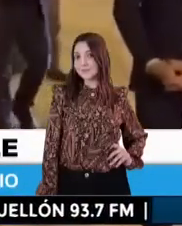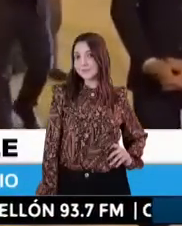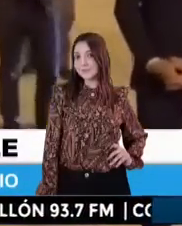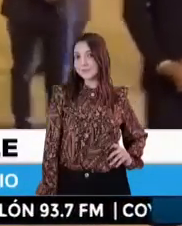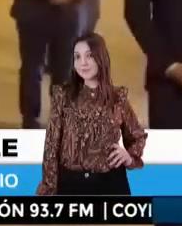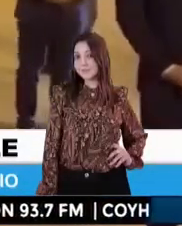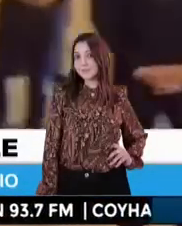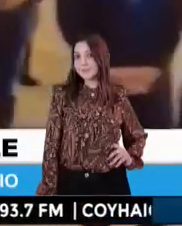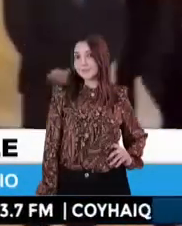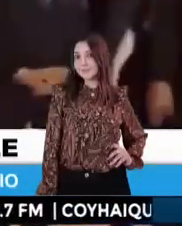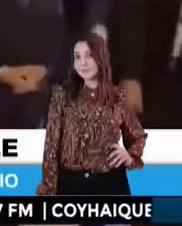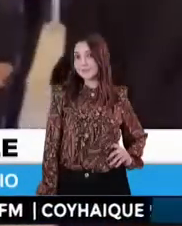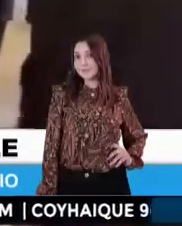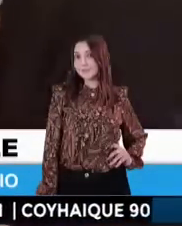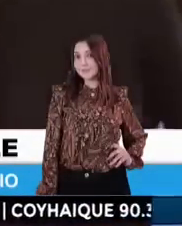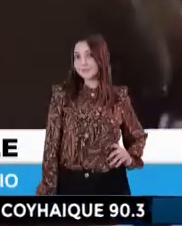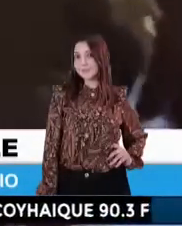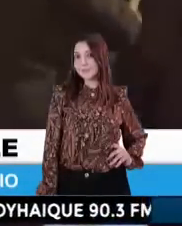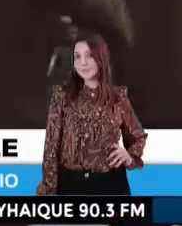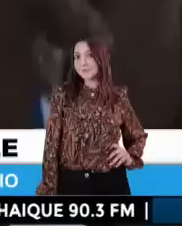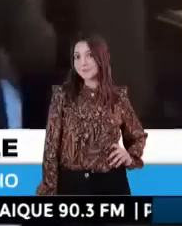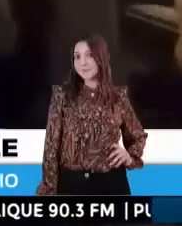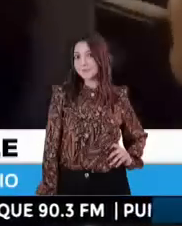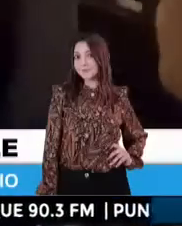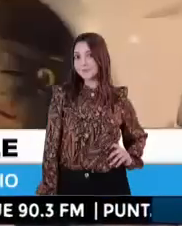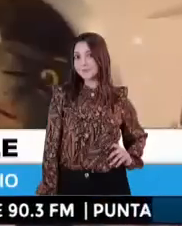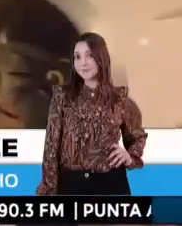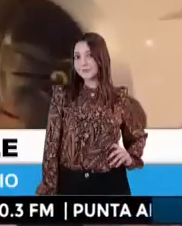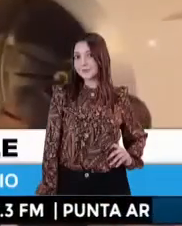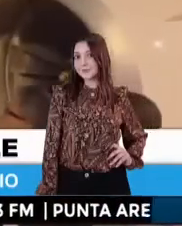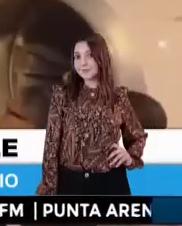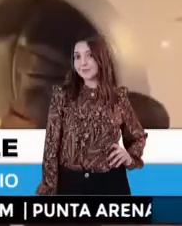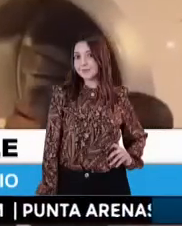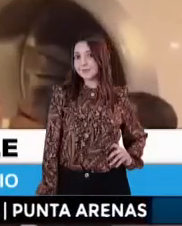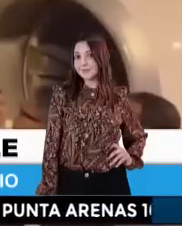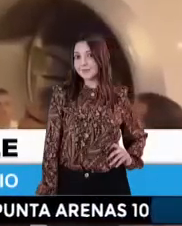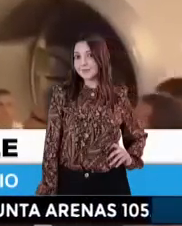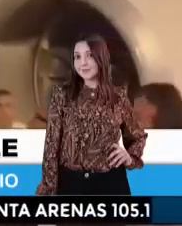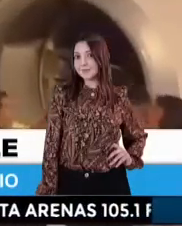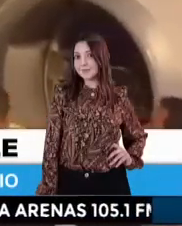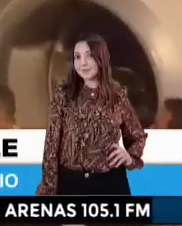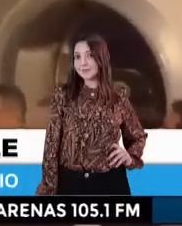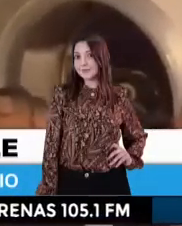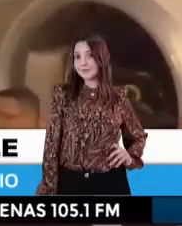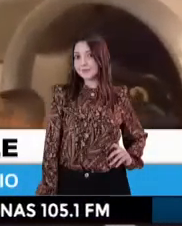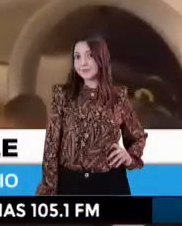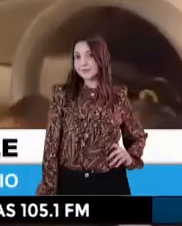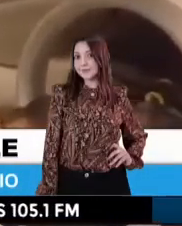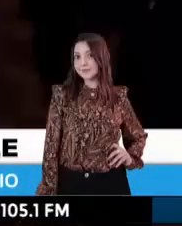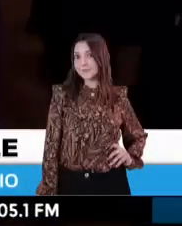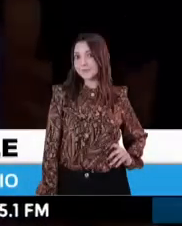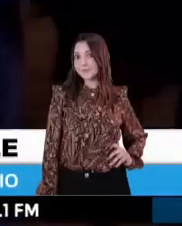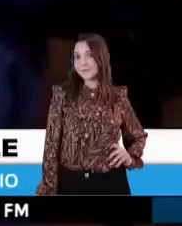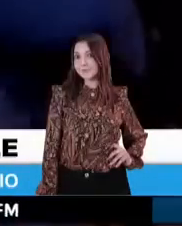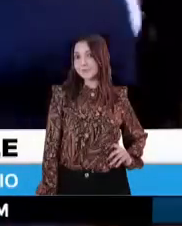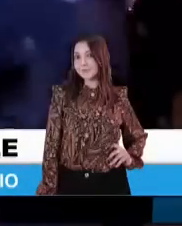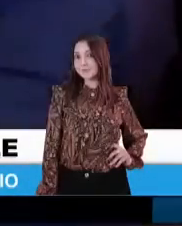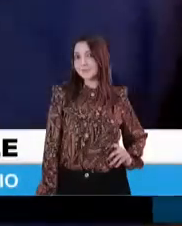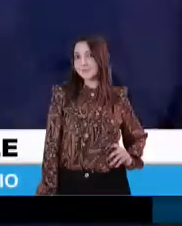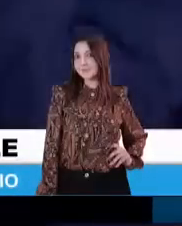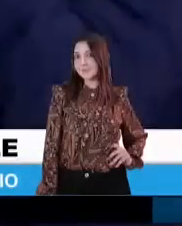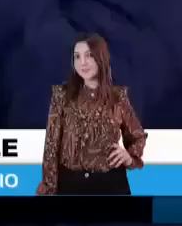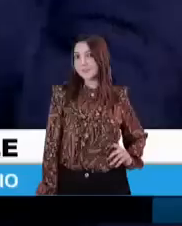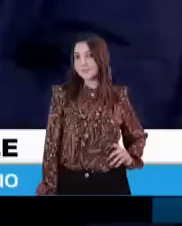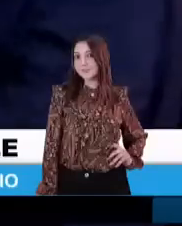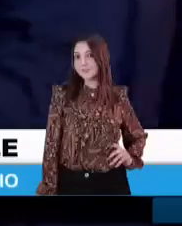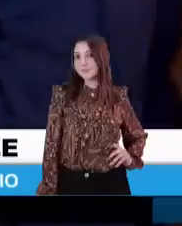en el discurso del presidente Gabriel Boric. Nosotros sabemos y lo hemos observado, lo hemos escuchado, el presidente siempre habla de